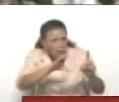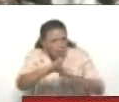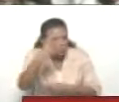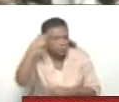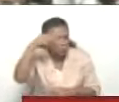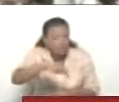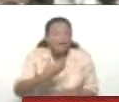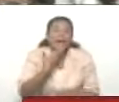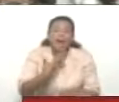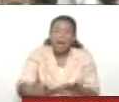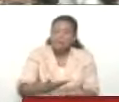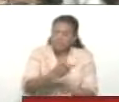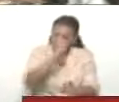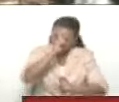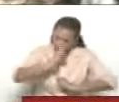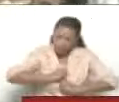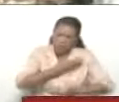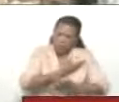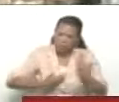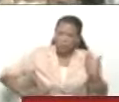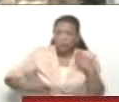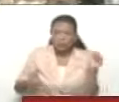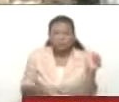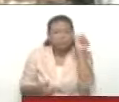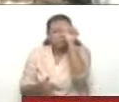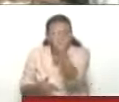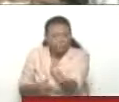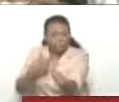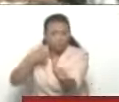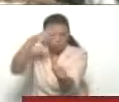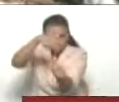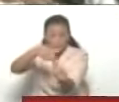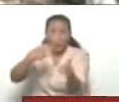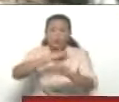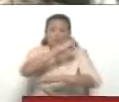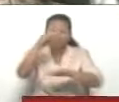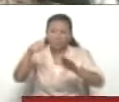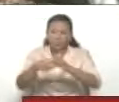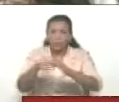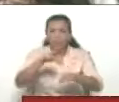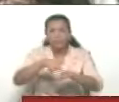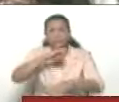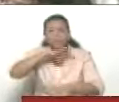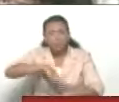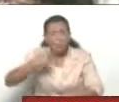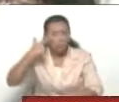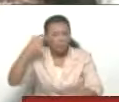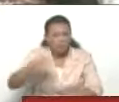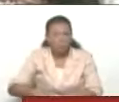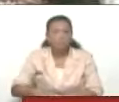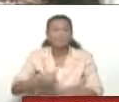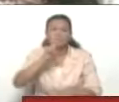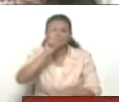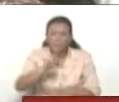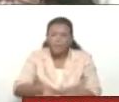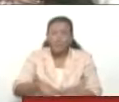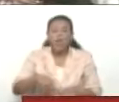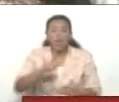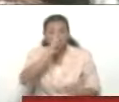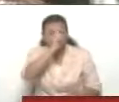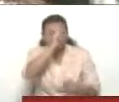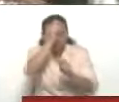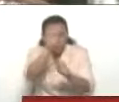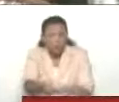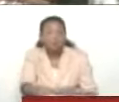Presidente, gracias por el honor de ponerme a presidir el Centro Nacional de Historia y colocar